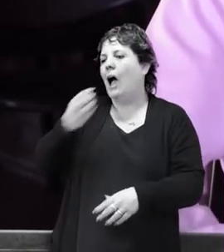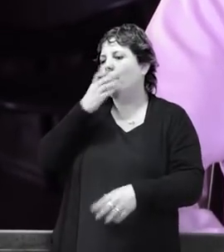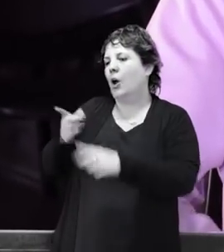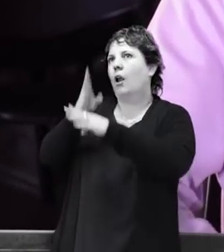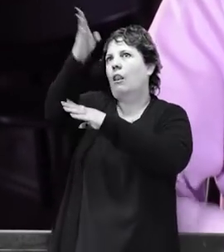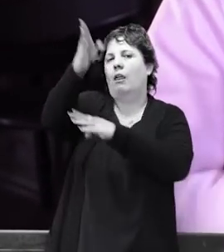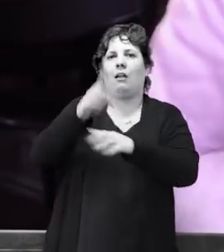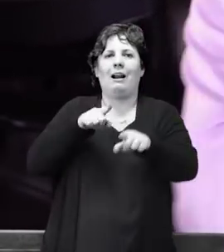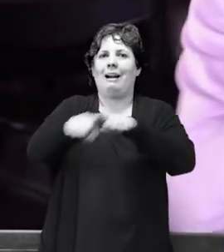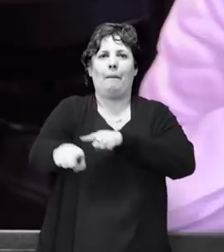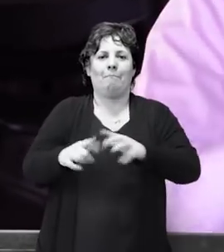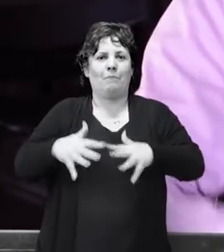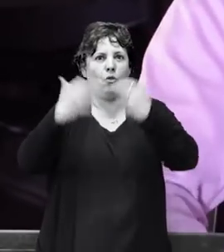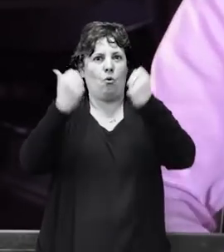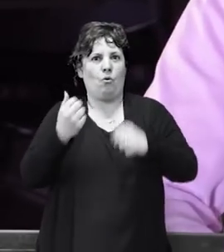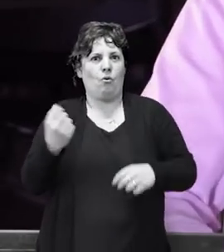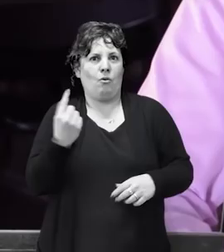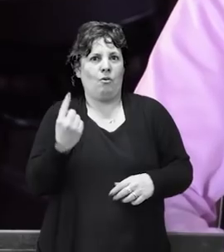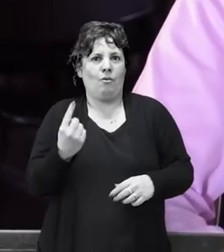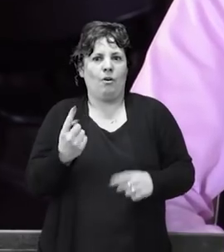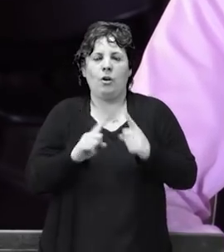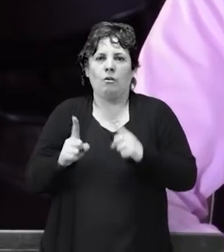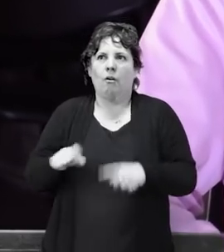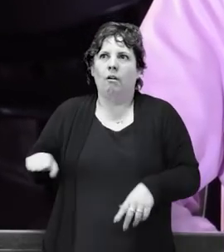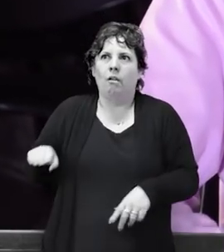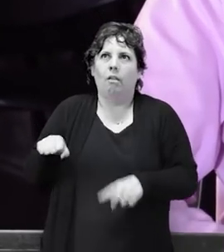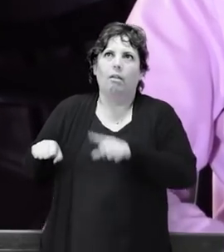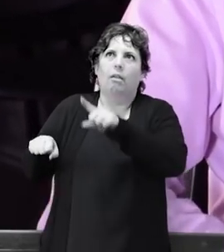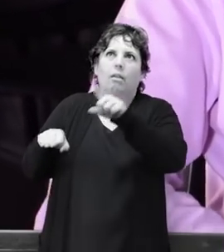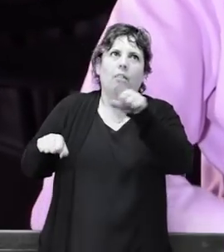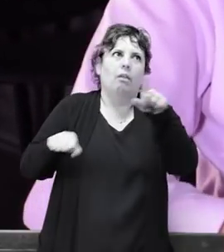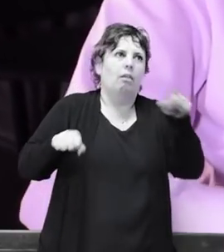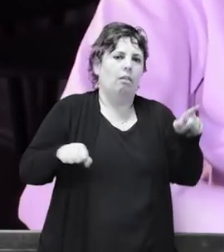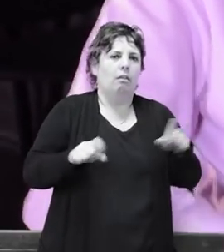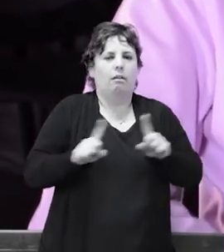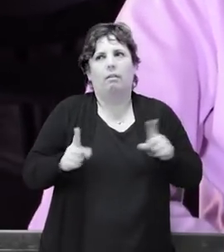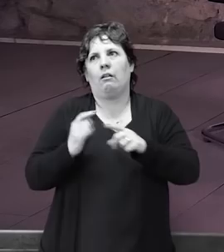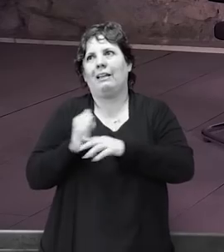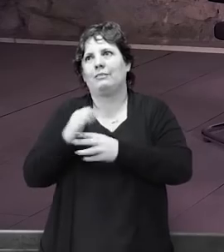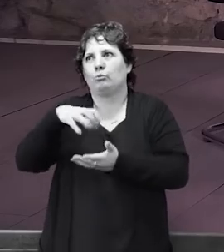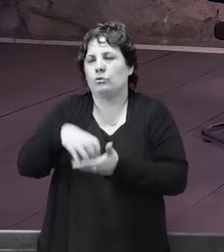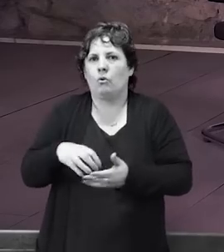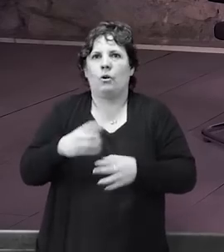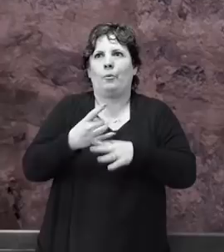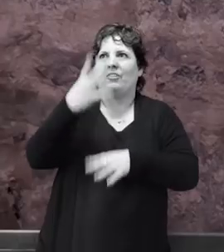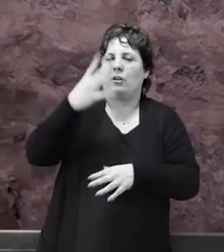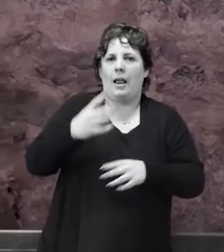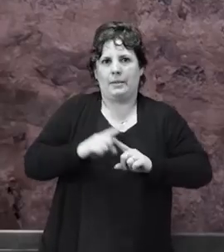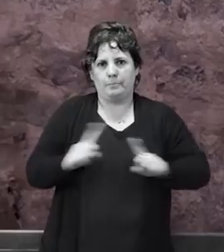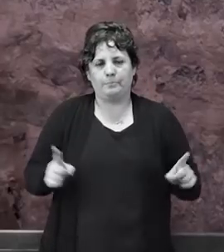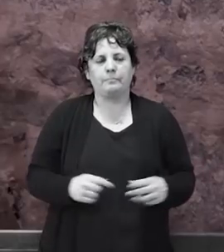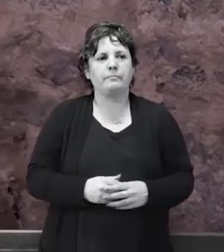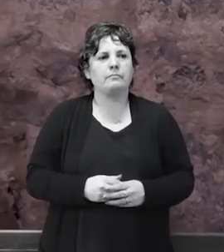ese niño de forma rápida sin que esté ese recorrido por diversas instituciones o profesiones. Quiero